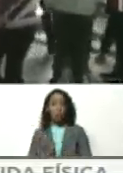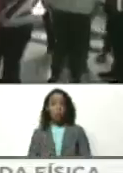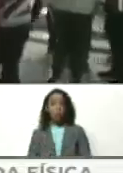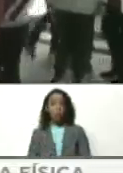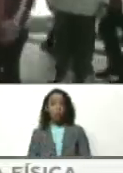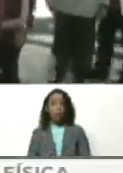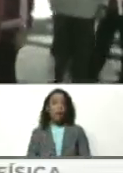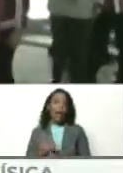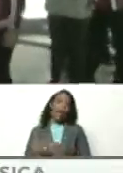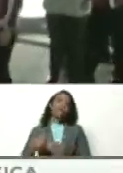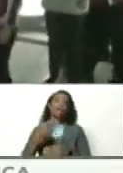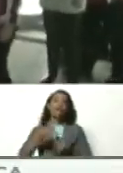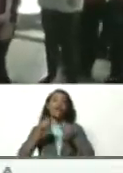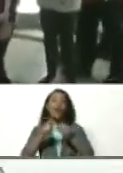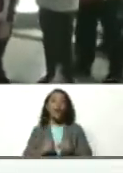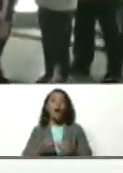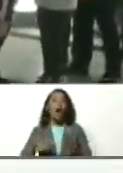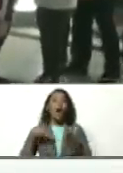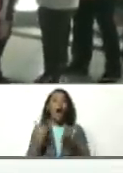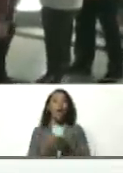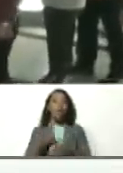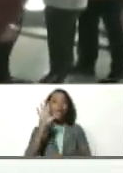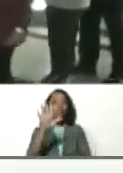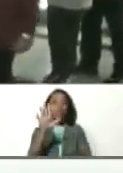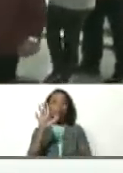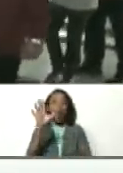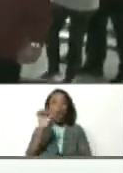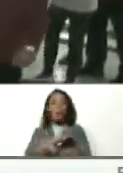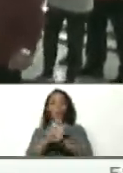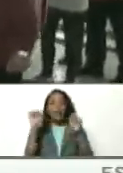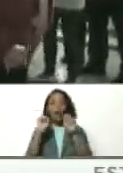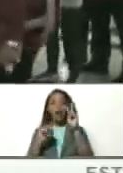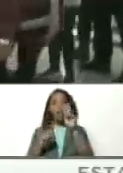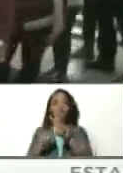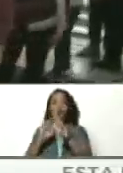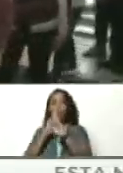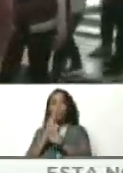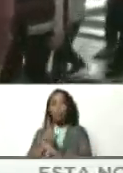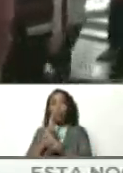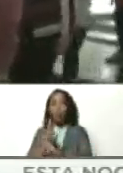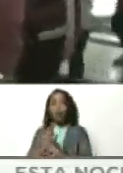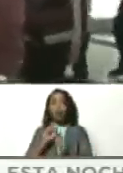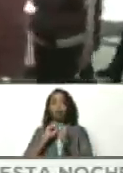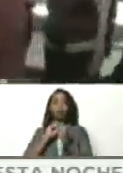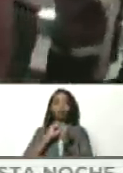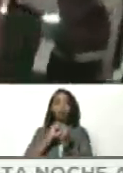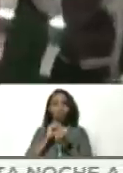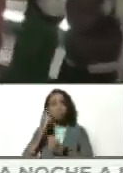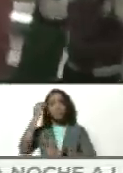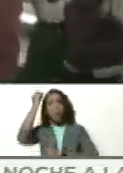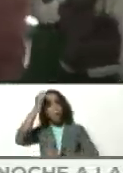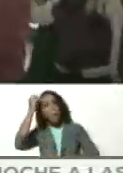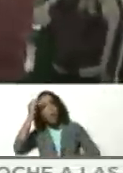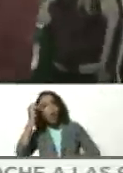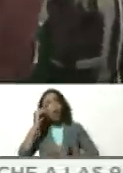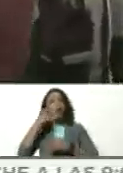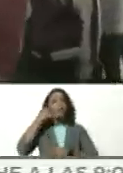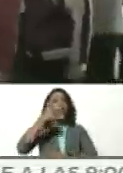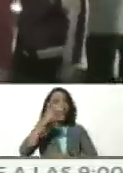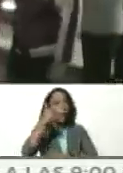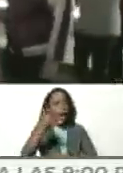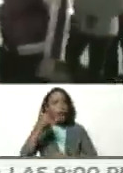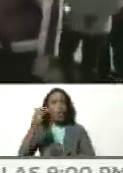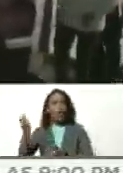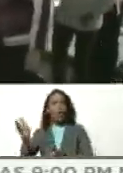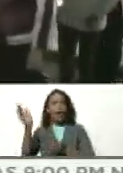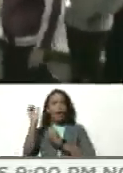Y luego nos quedamos hasta las 5 de la mañana, viendo resultados, comentando resultados, llamando a los triunfadores, a